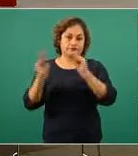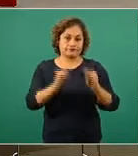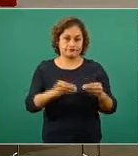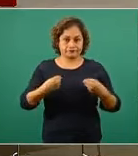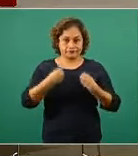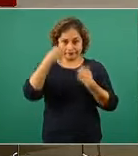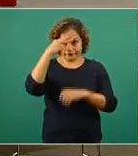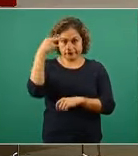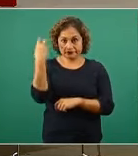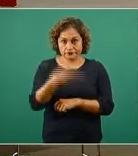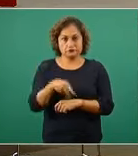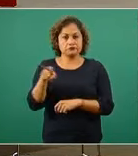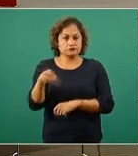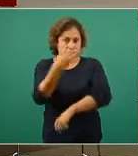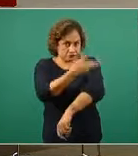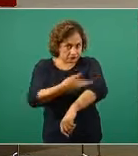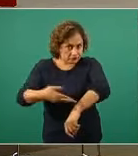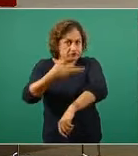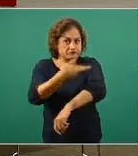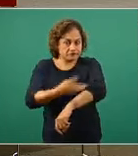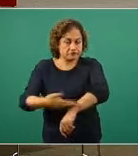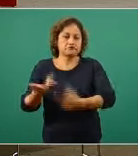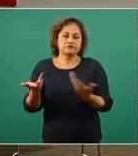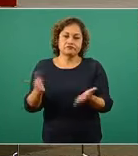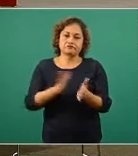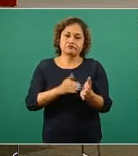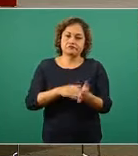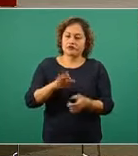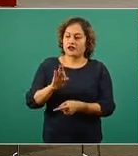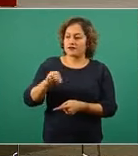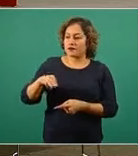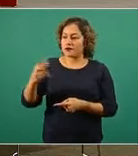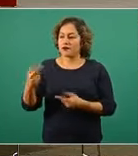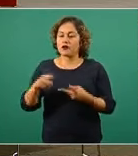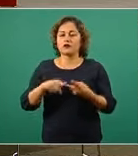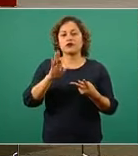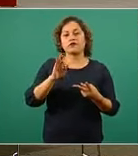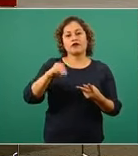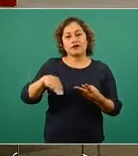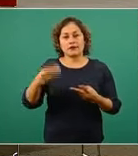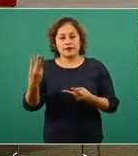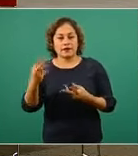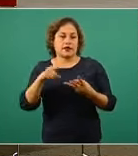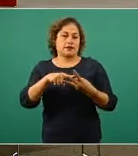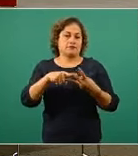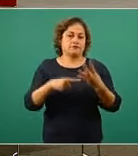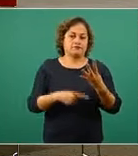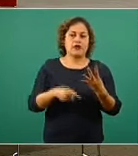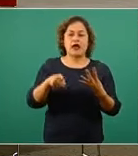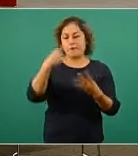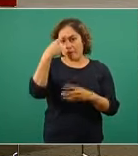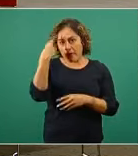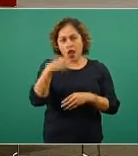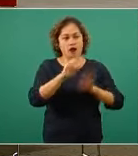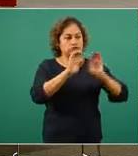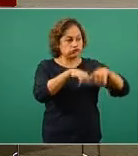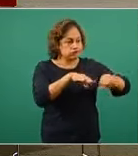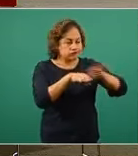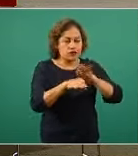sacan documentos migratorios como son la FM2, como son la FM3, pueden venir a trabajar, pueden venir a estudiar, y eso